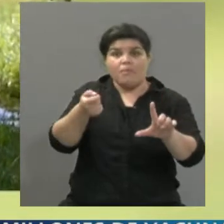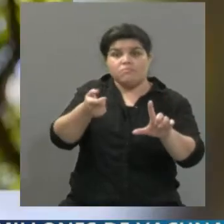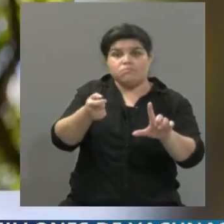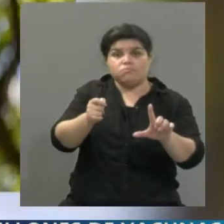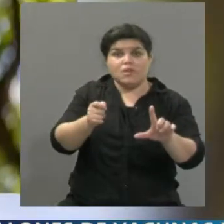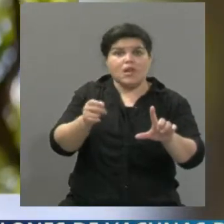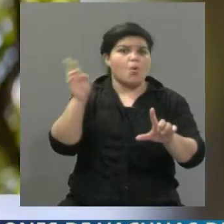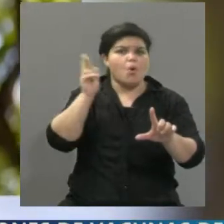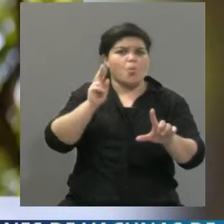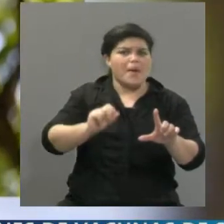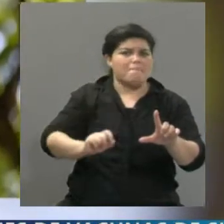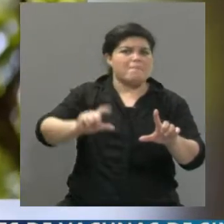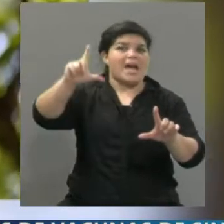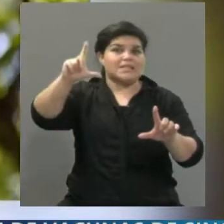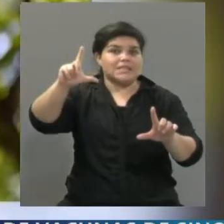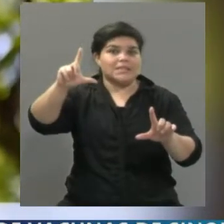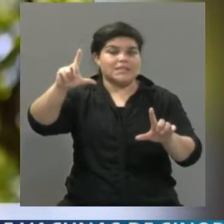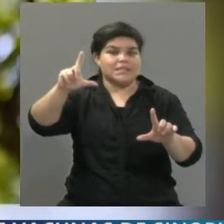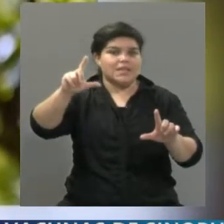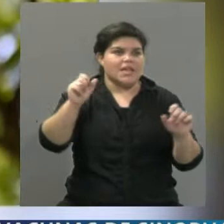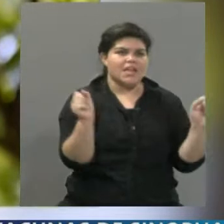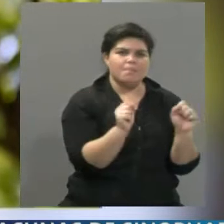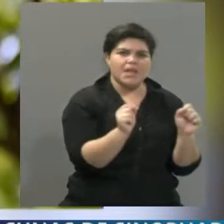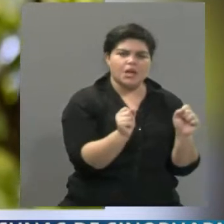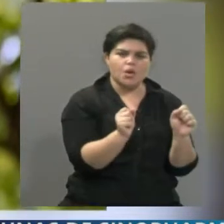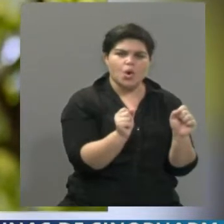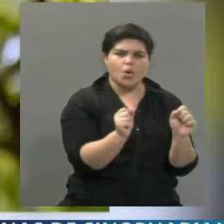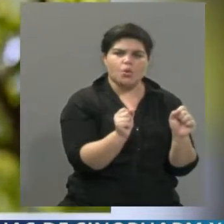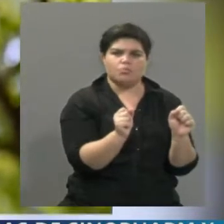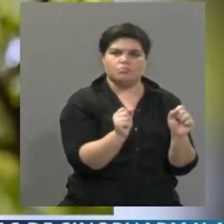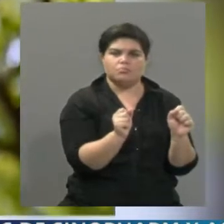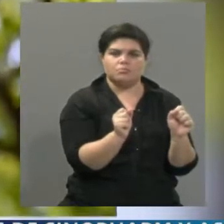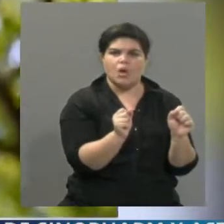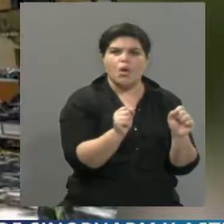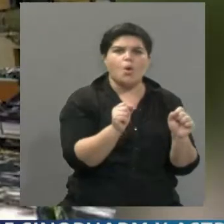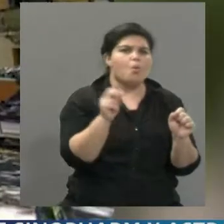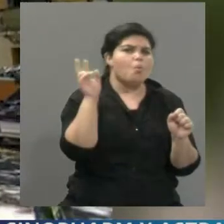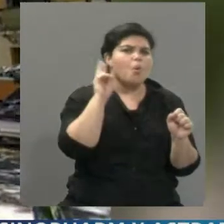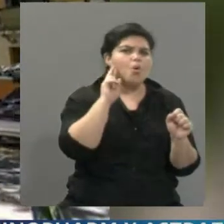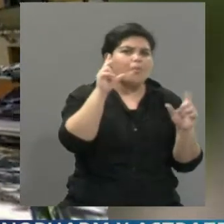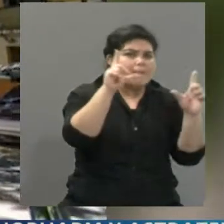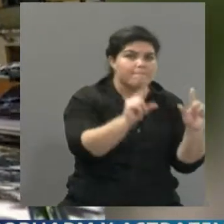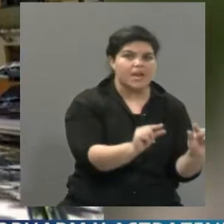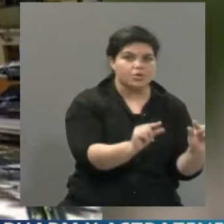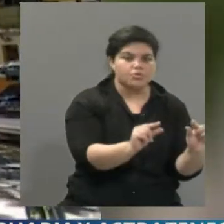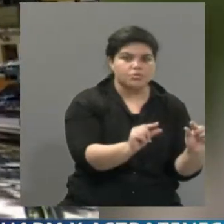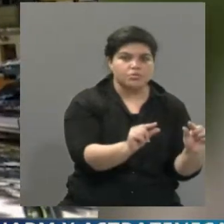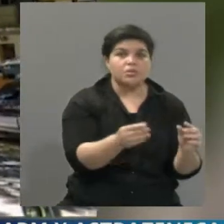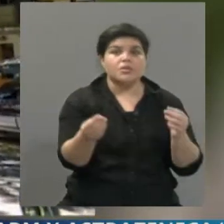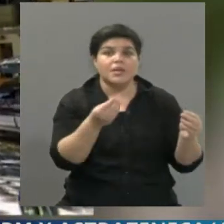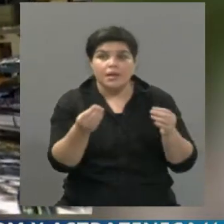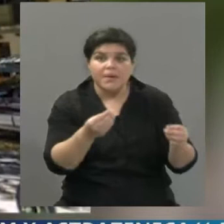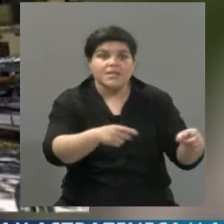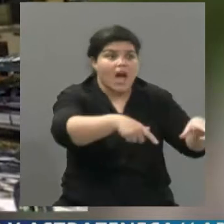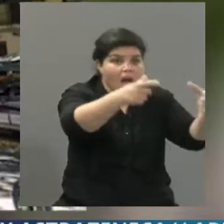¿no? No lo habíamos tomado nunca así. Nunca lo habíamos tomado así. Ya le digo, por eso son muchas cosas que no se tienen en cuenta el arbolito